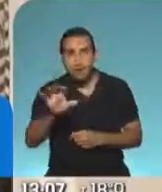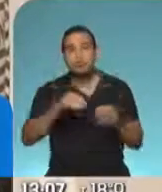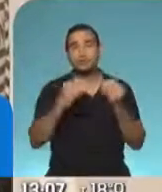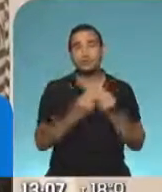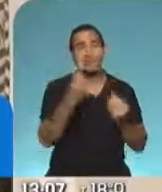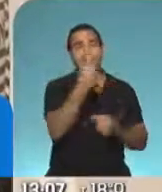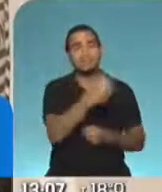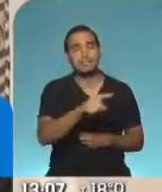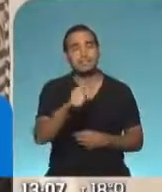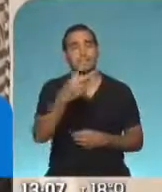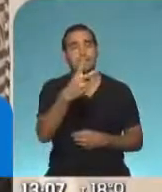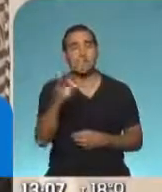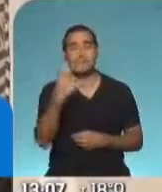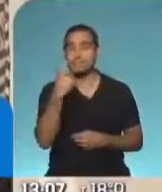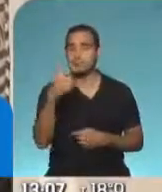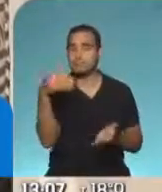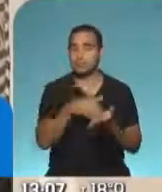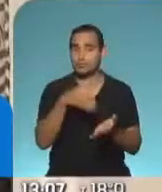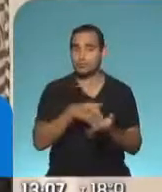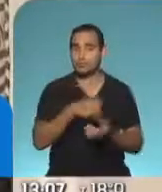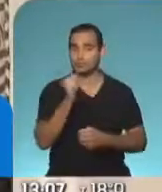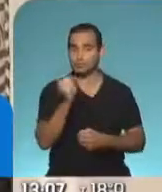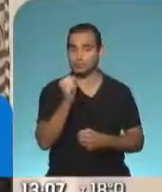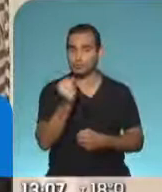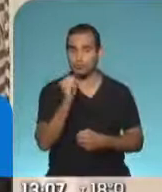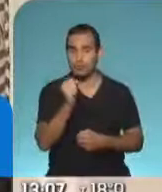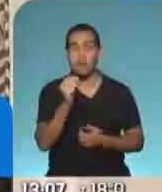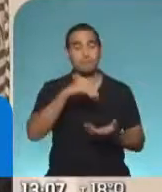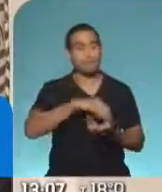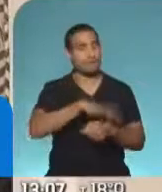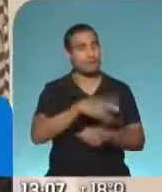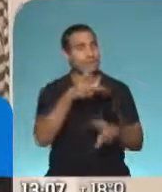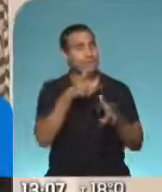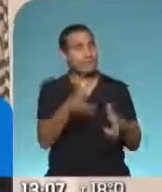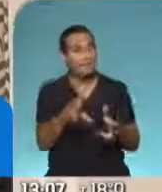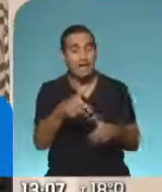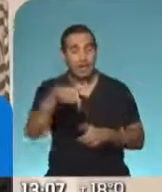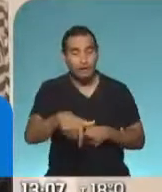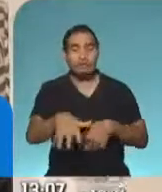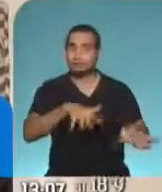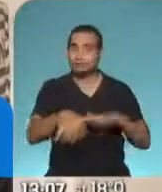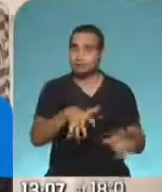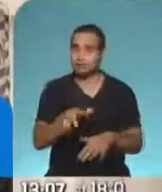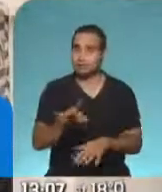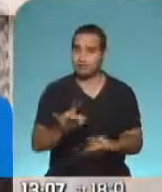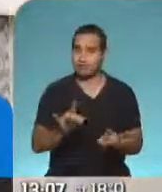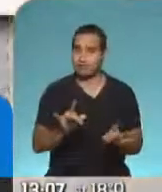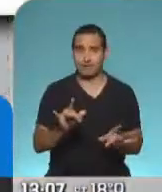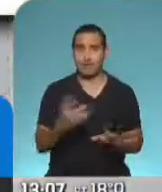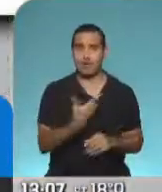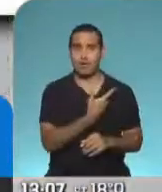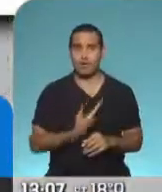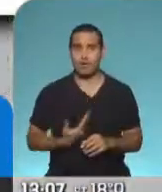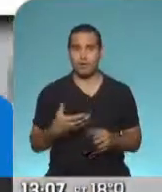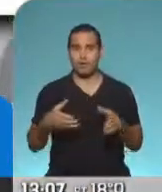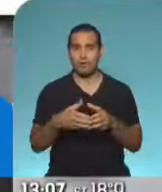a 120 mil millones de pesos. Luego remarcó que la situación crítica en que el gobierno de Juntos